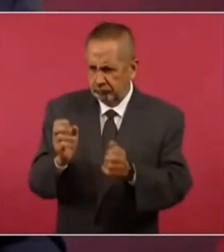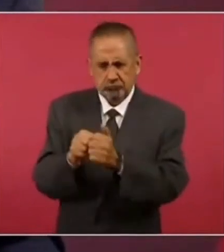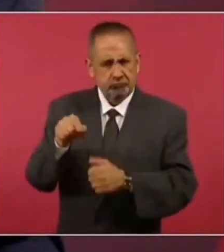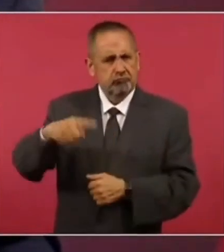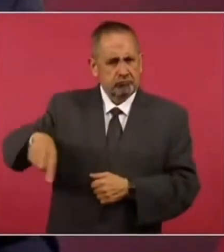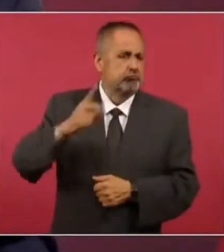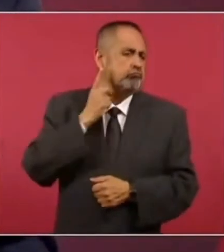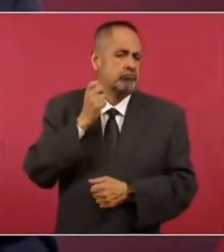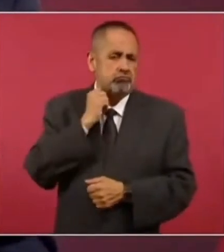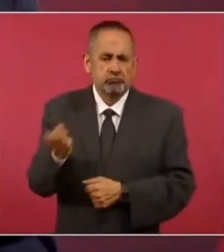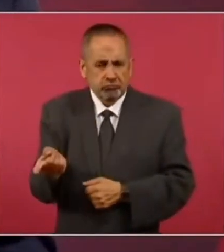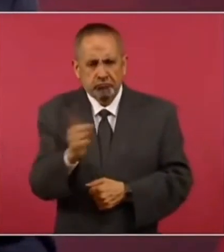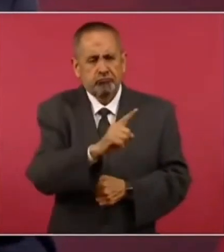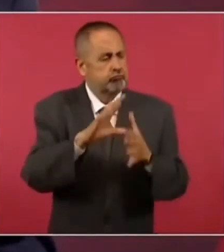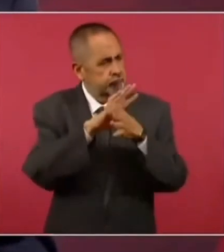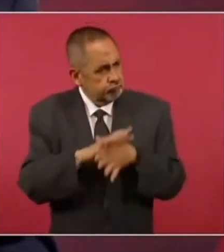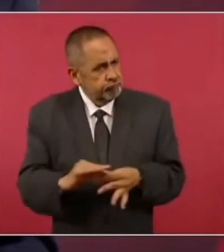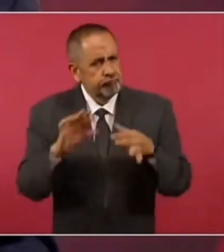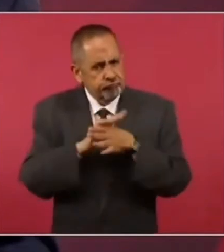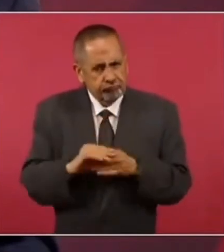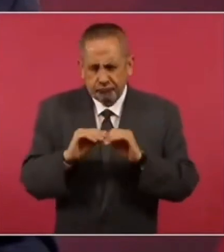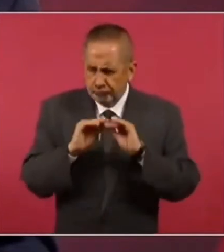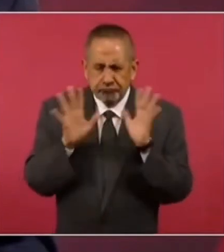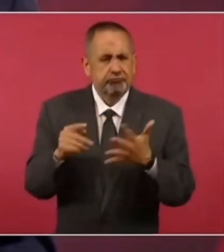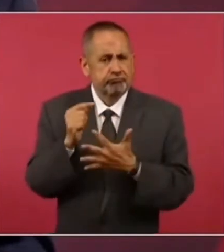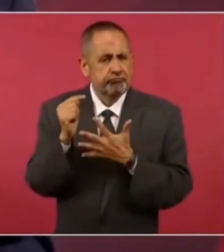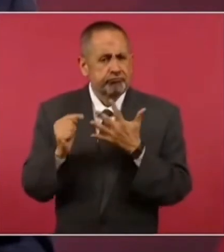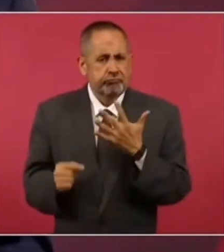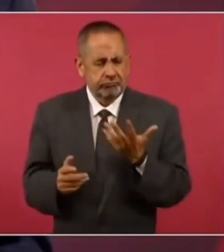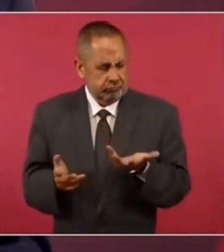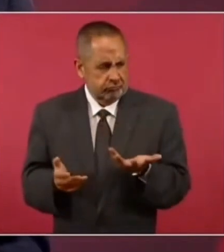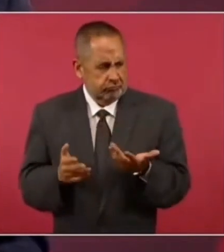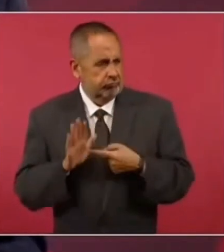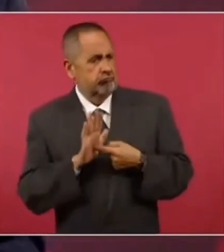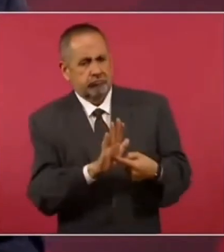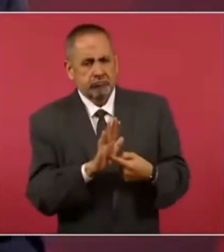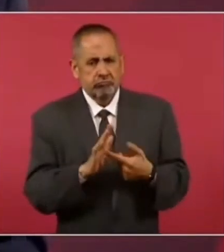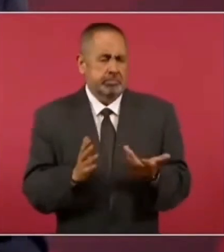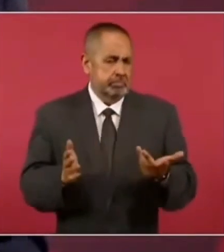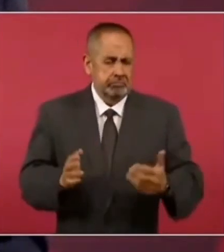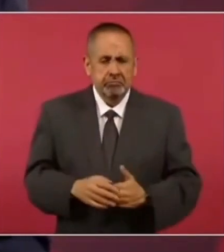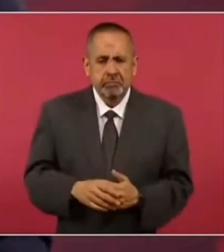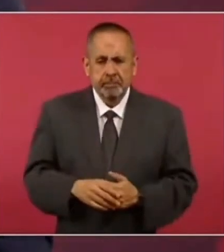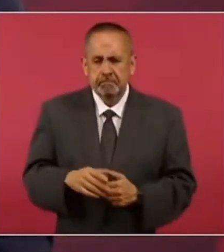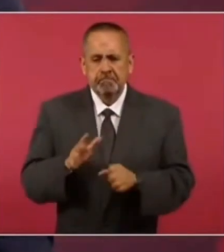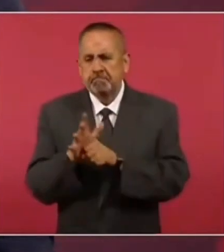que se explique y que se